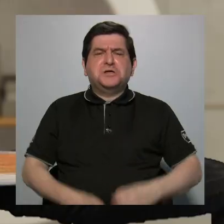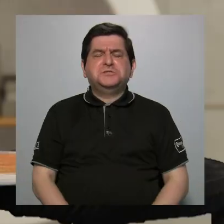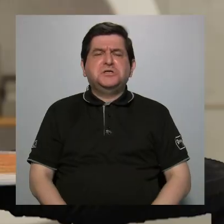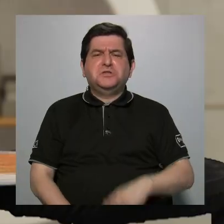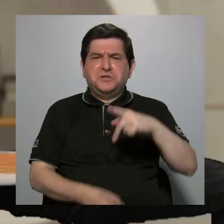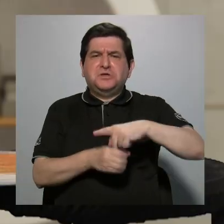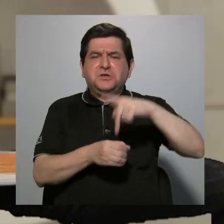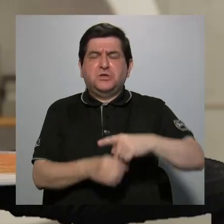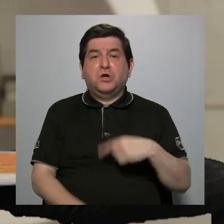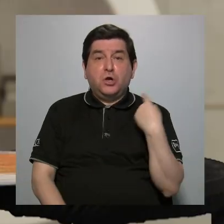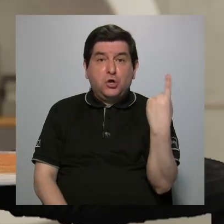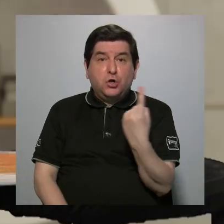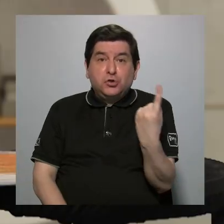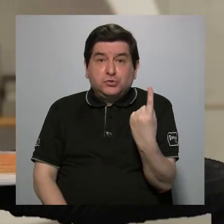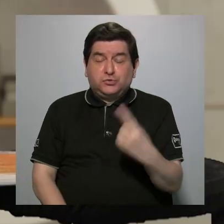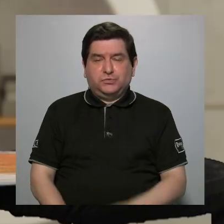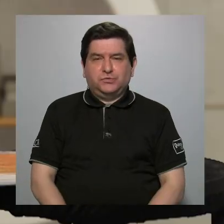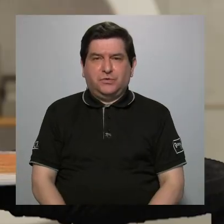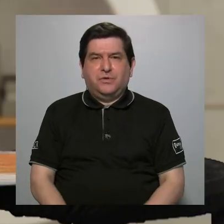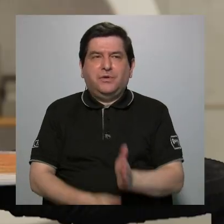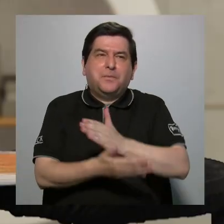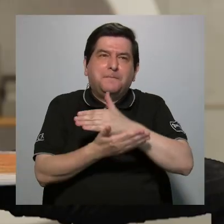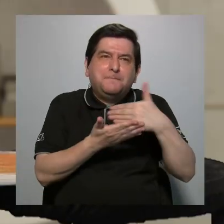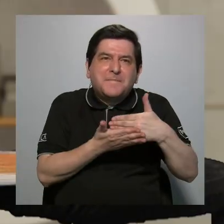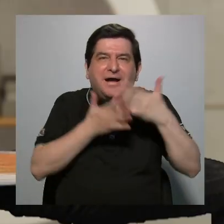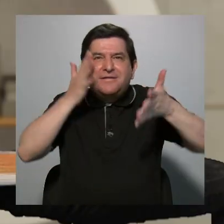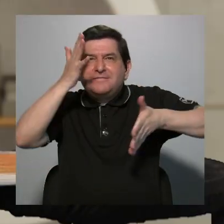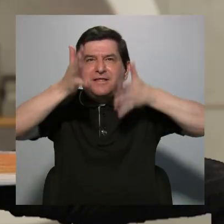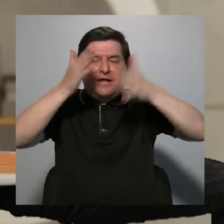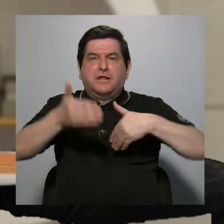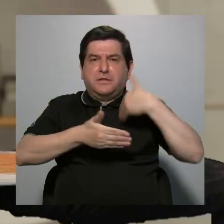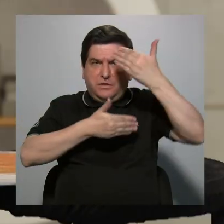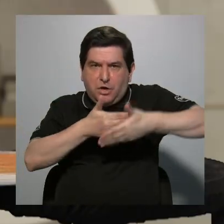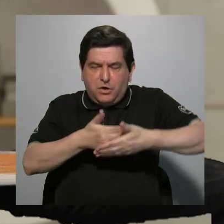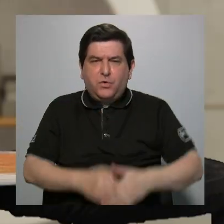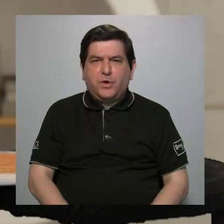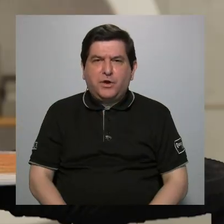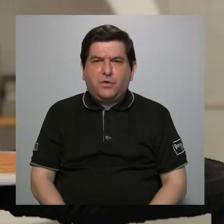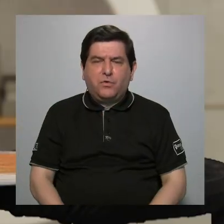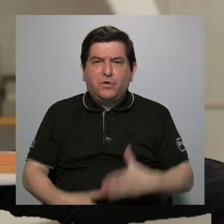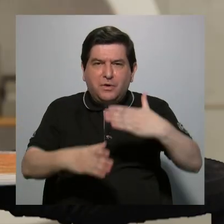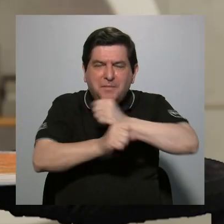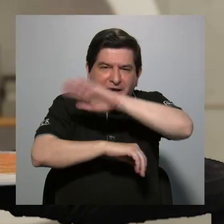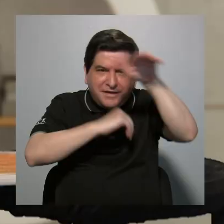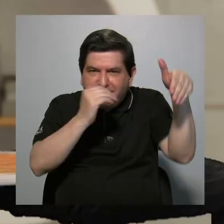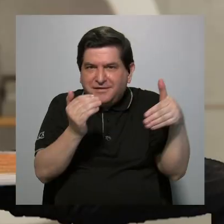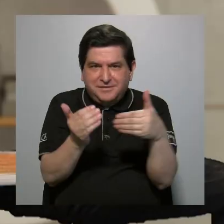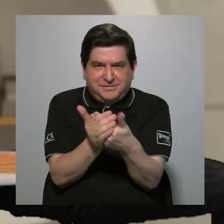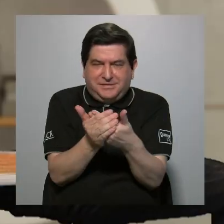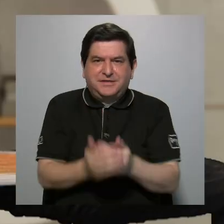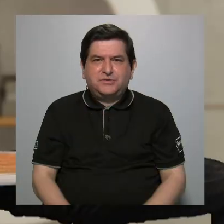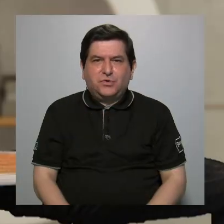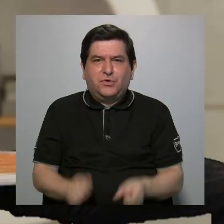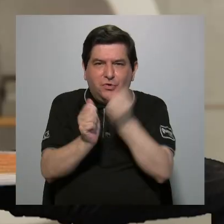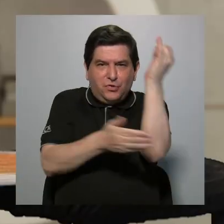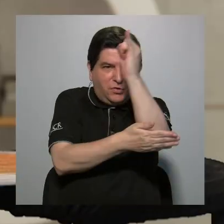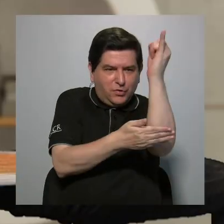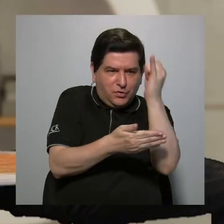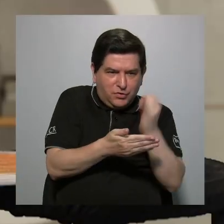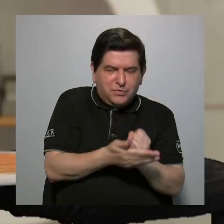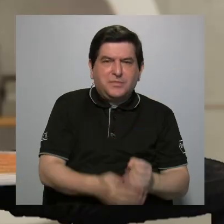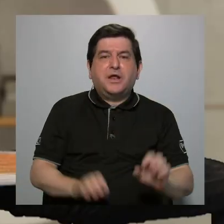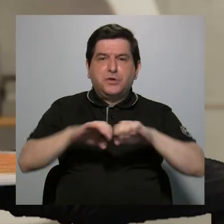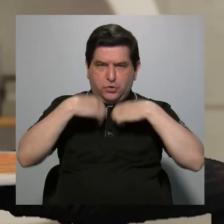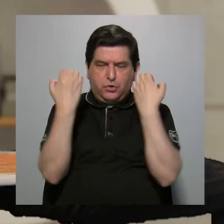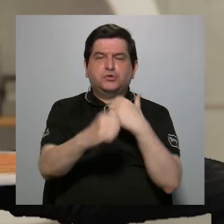le entré solo en la parte creativa, ya después en la elaboración de todos los planos